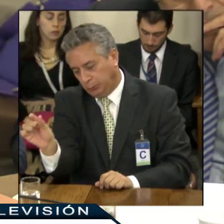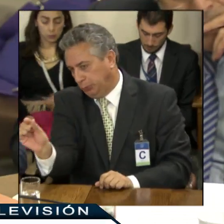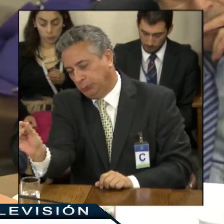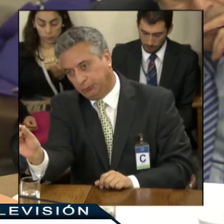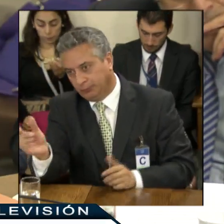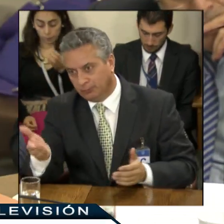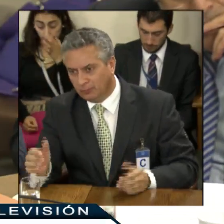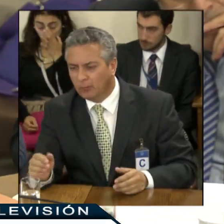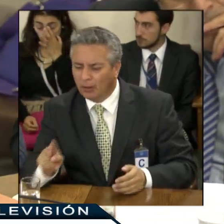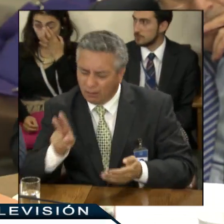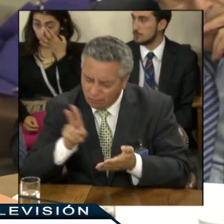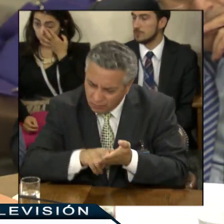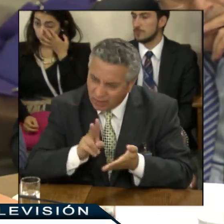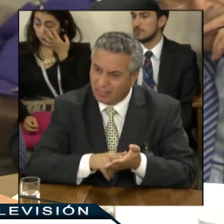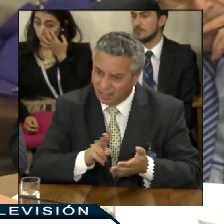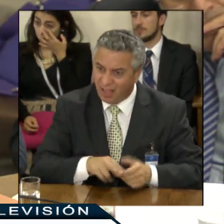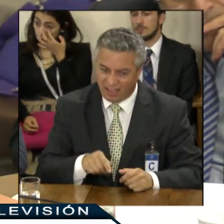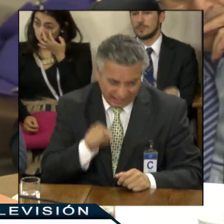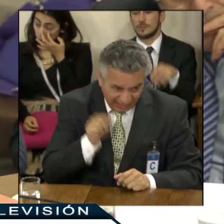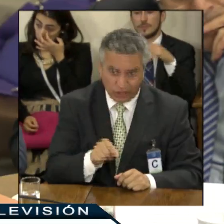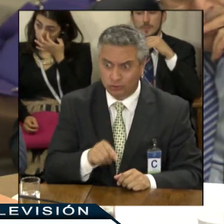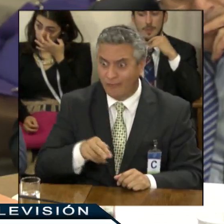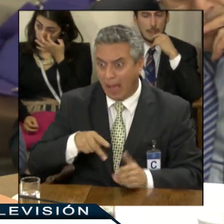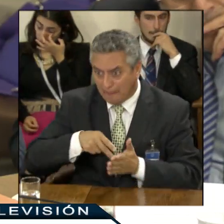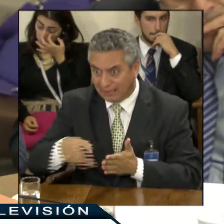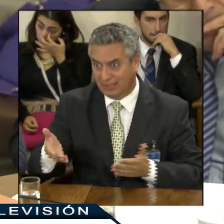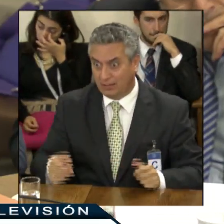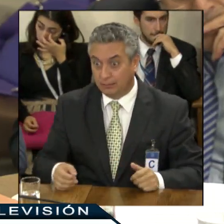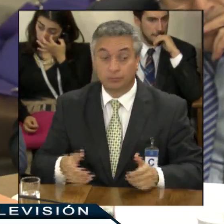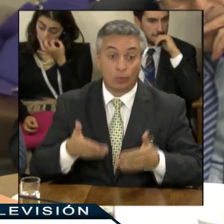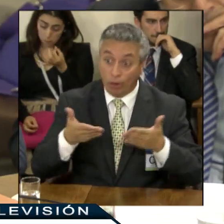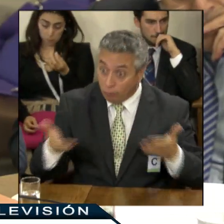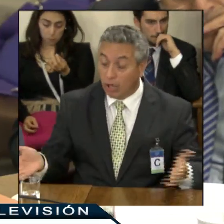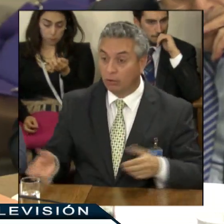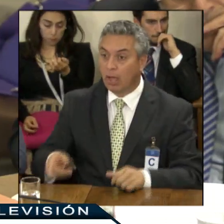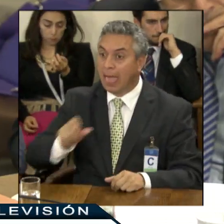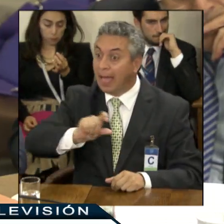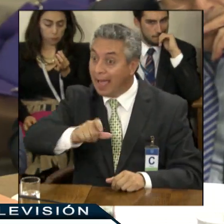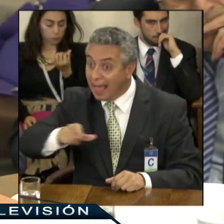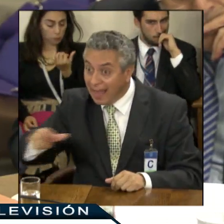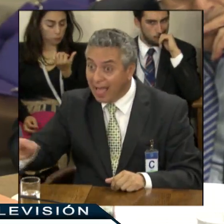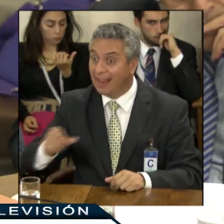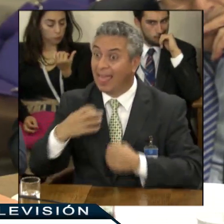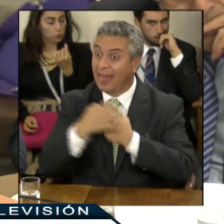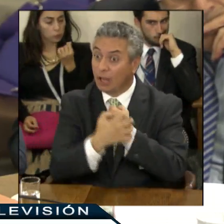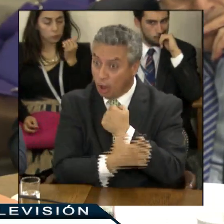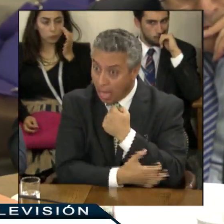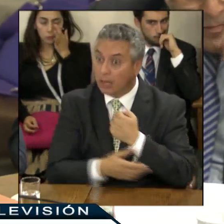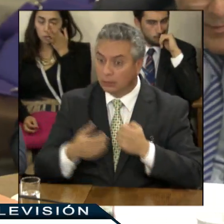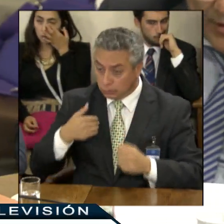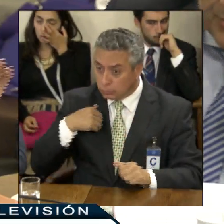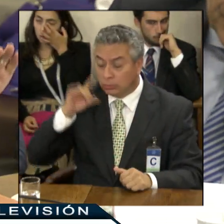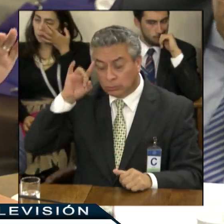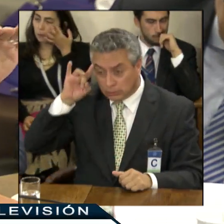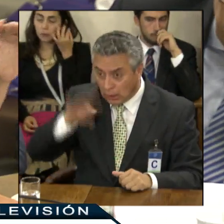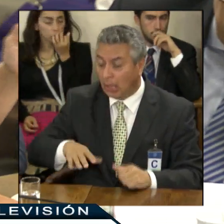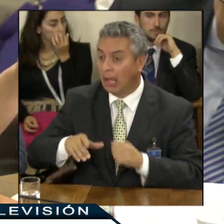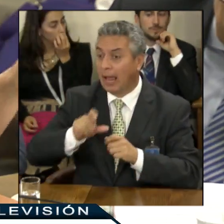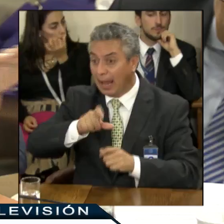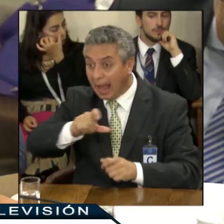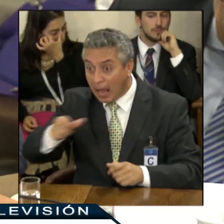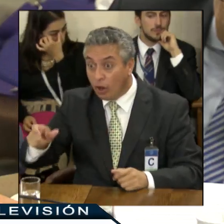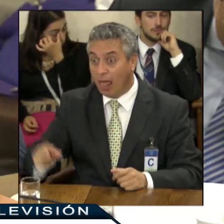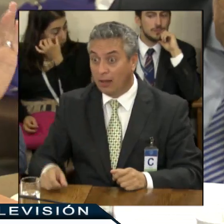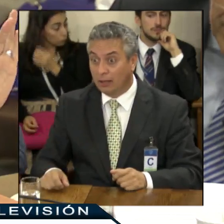en serio Yo creo que eso es lo que acaba de ocurrir y bueno si los canales regionales que yo puedo compartir que no tengan o sea los canales